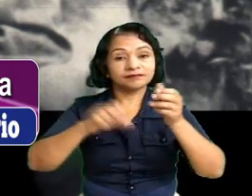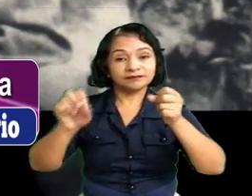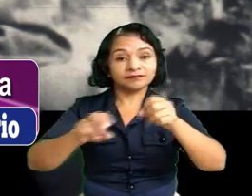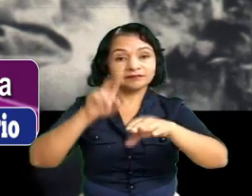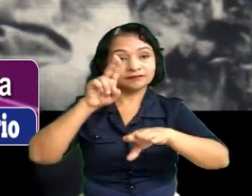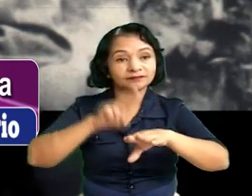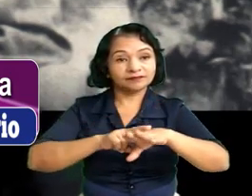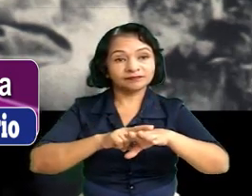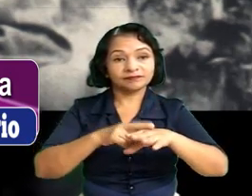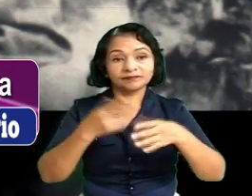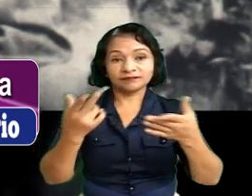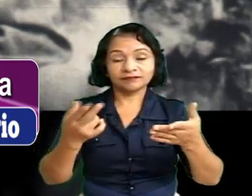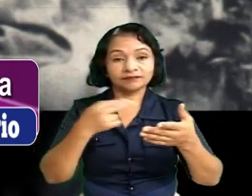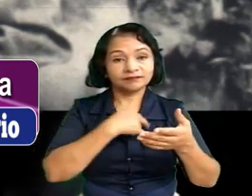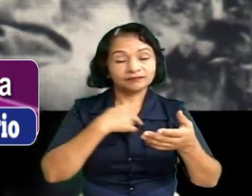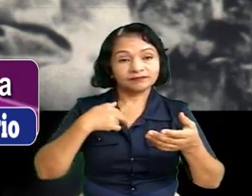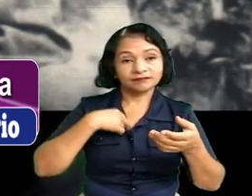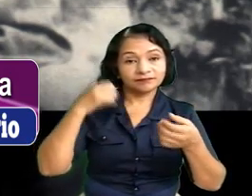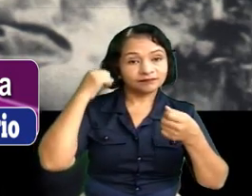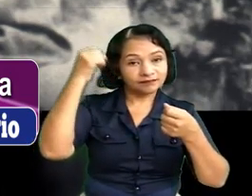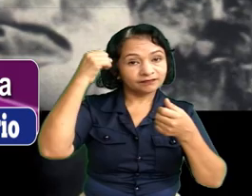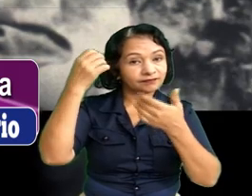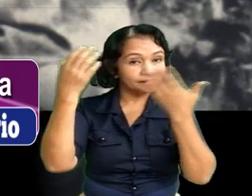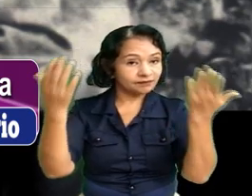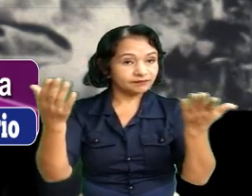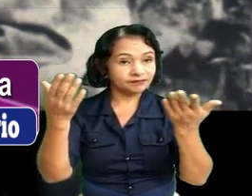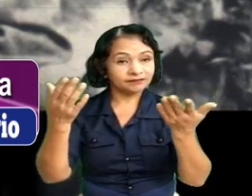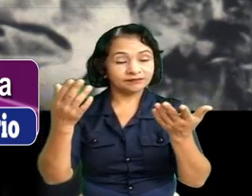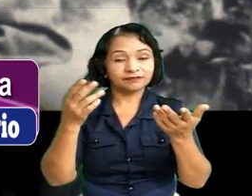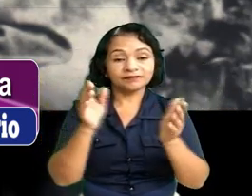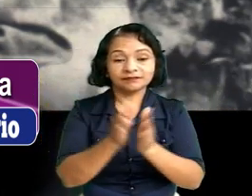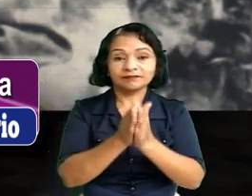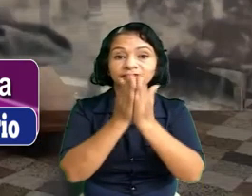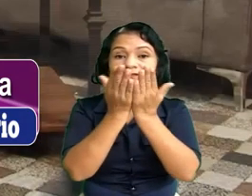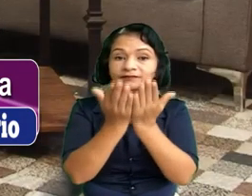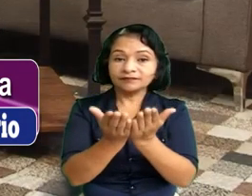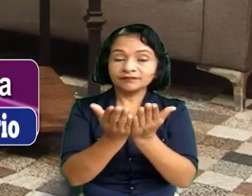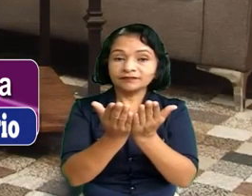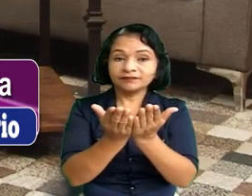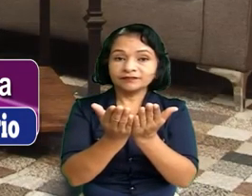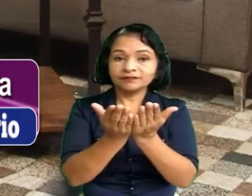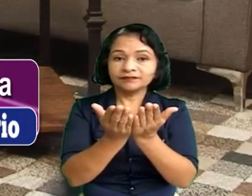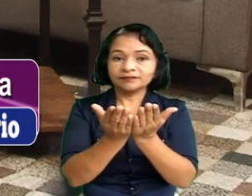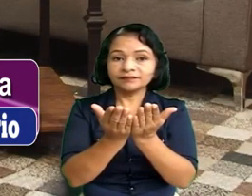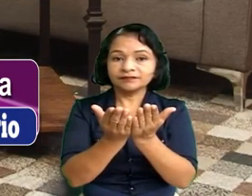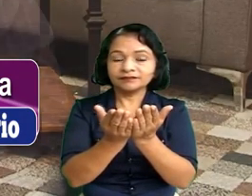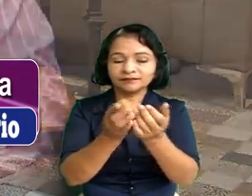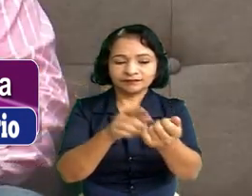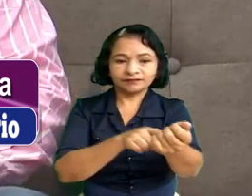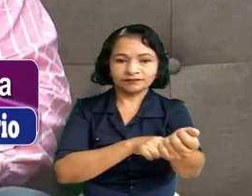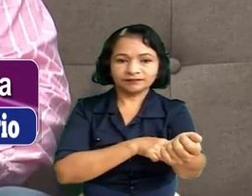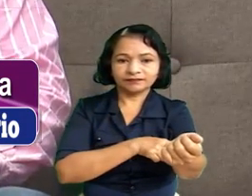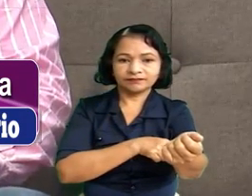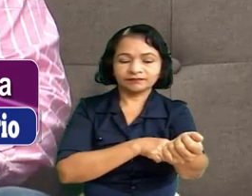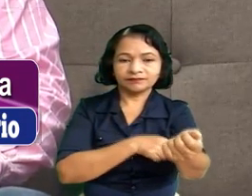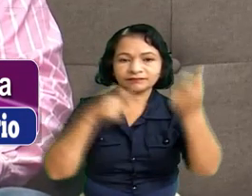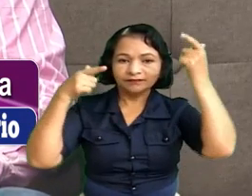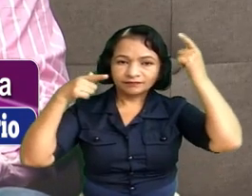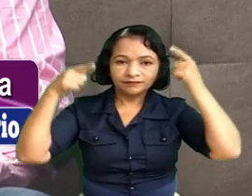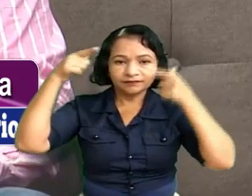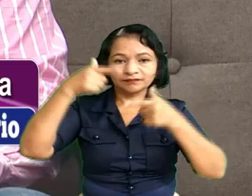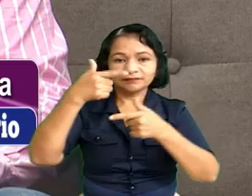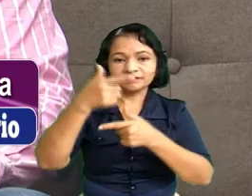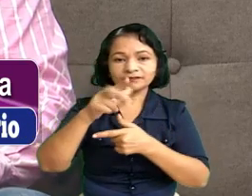no había que ganarse los cargos. Así es. Encontré un libro en el que precisamente llegó el hermano de él, de Sandino, de